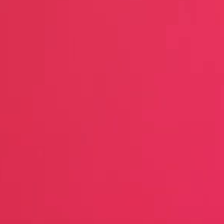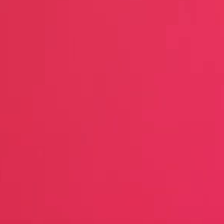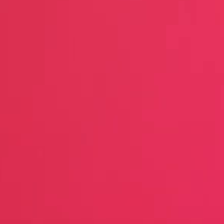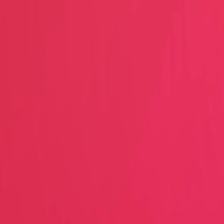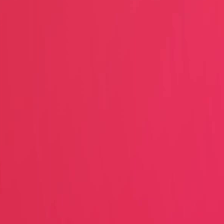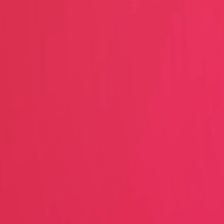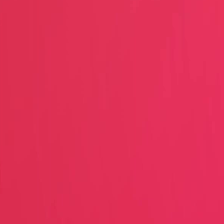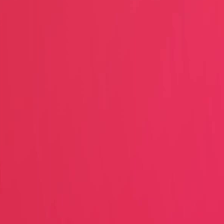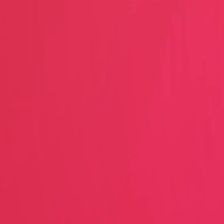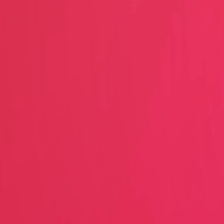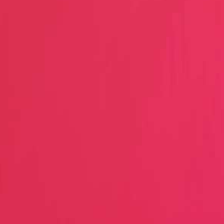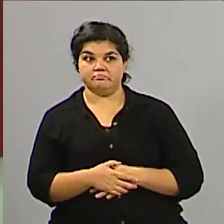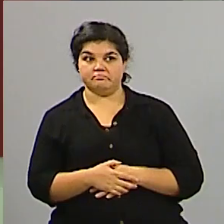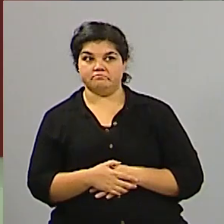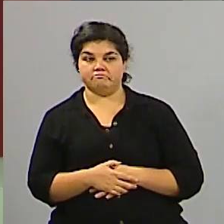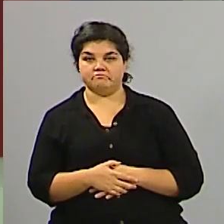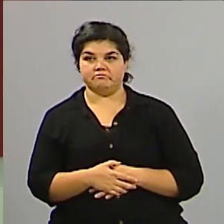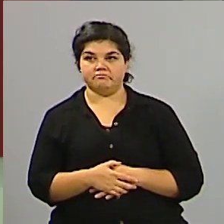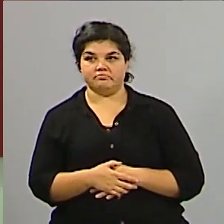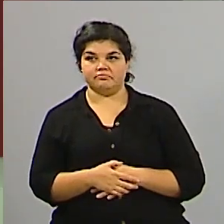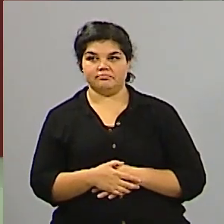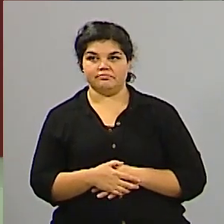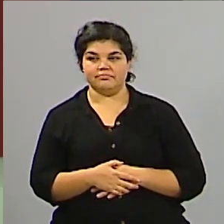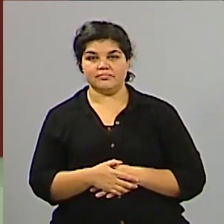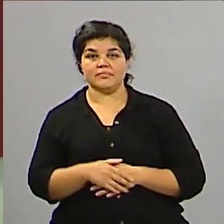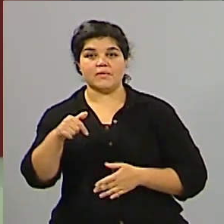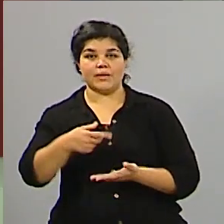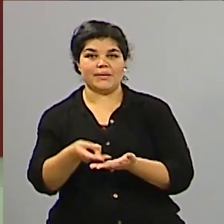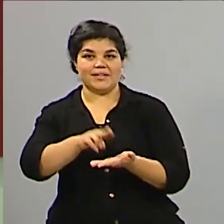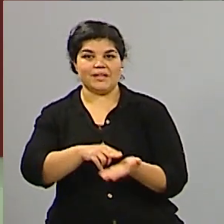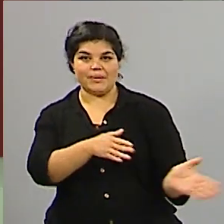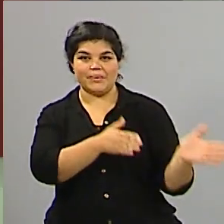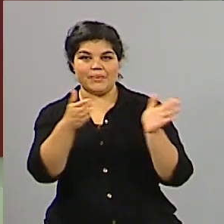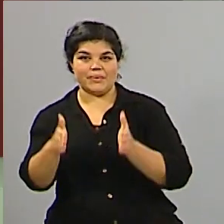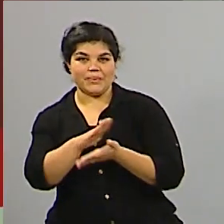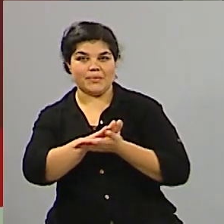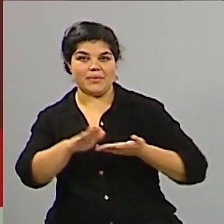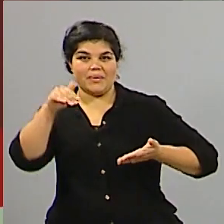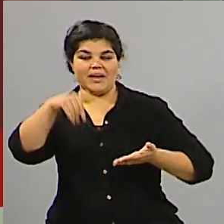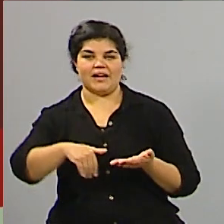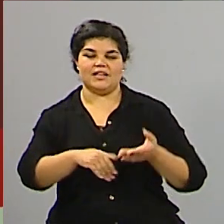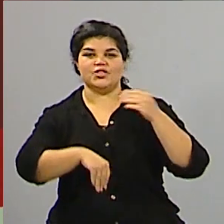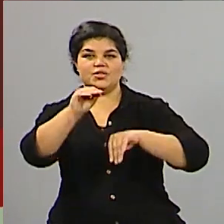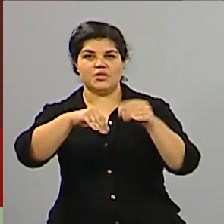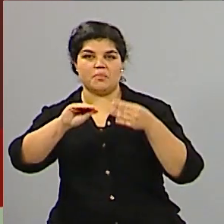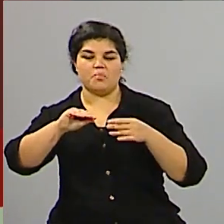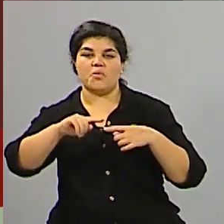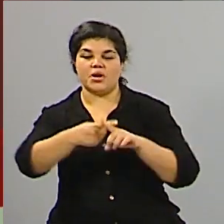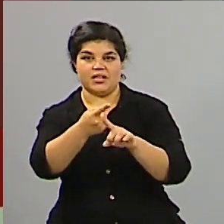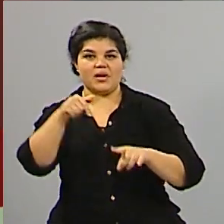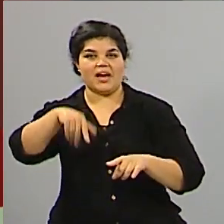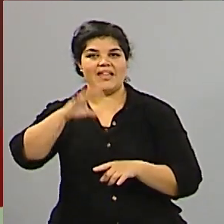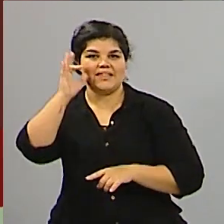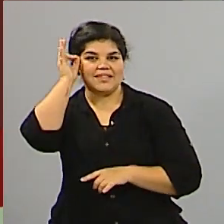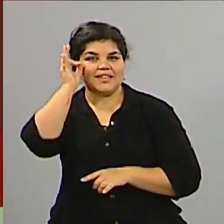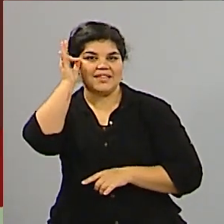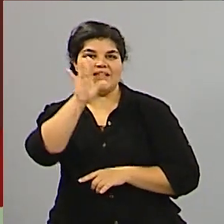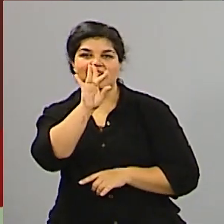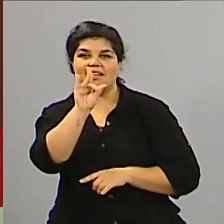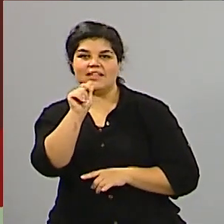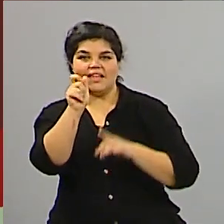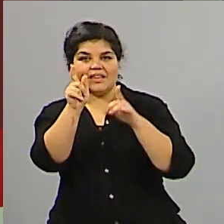bien algunos ven bien toda esta creación de ciclovías o a lo mejor el aspecto turístico de Mendoza, el